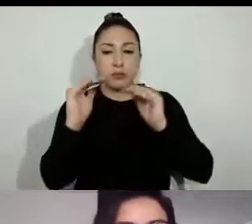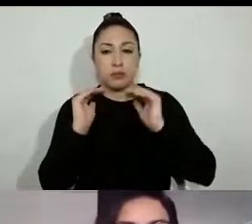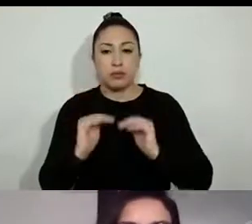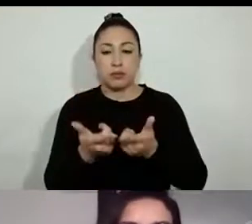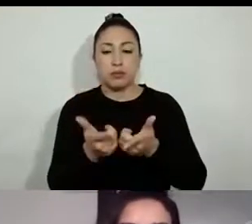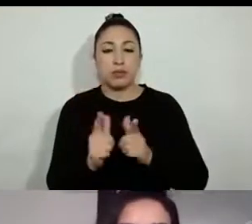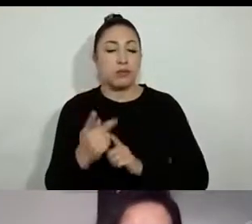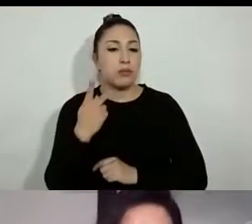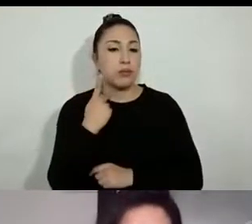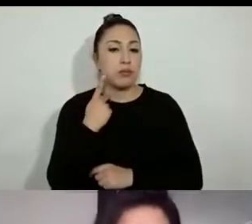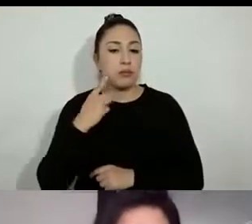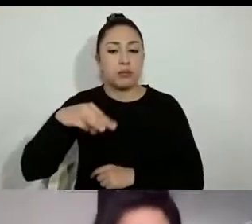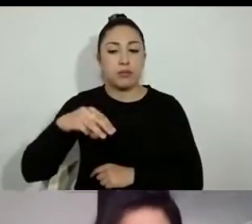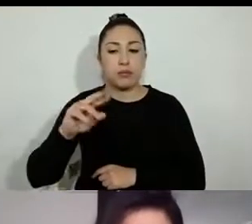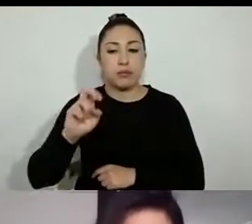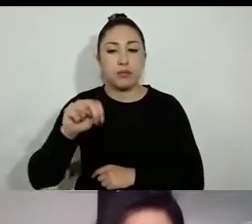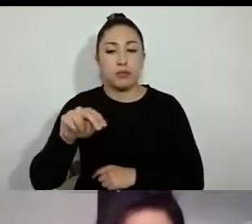quinto, Partido Morena.